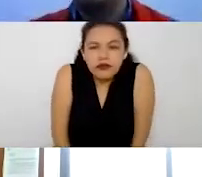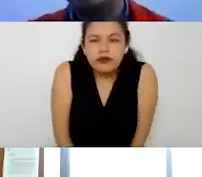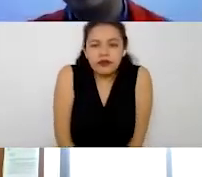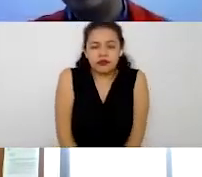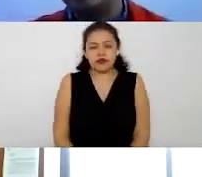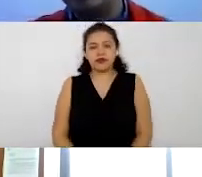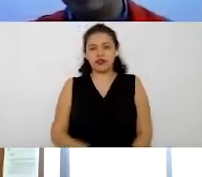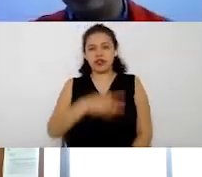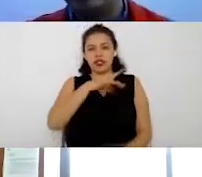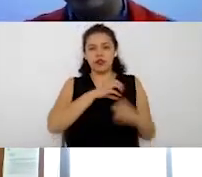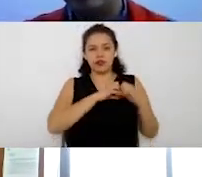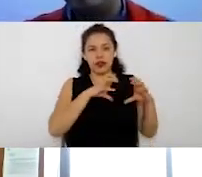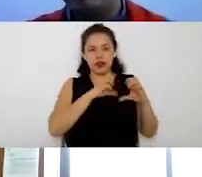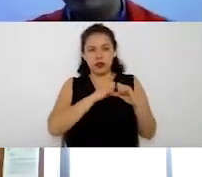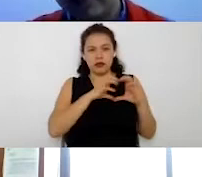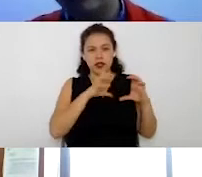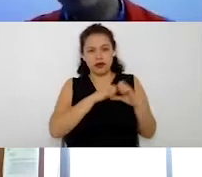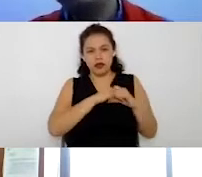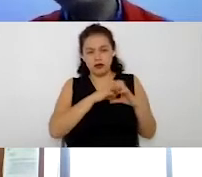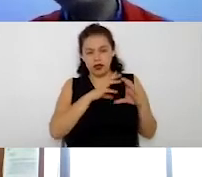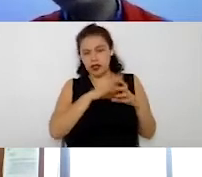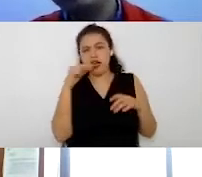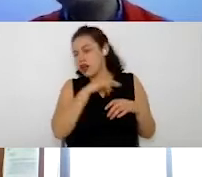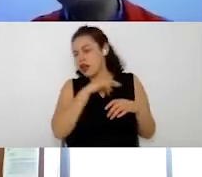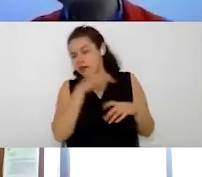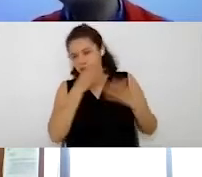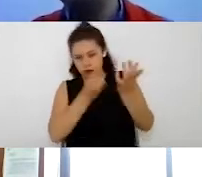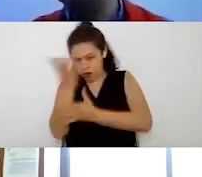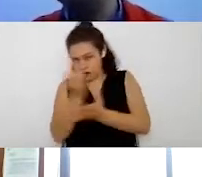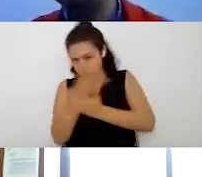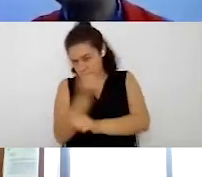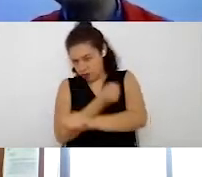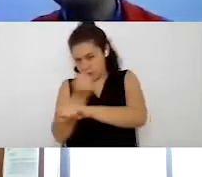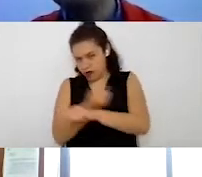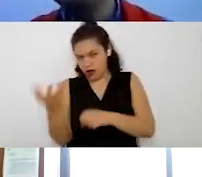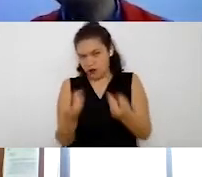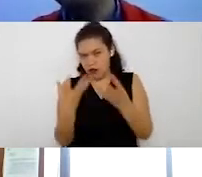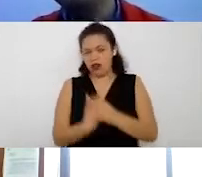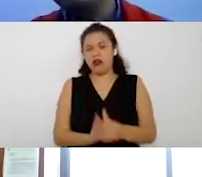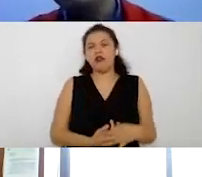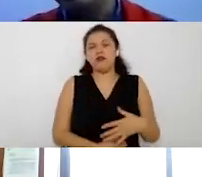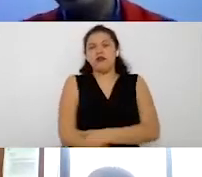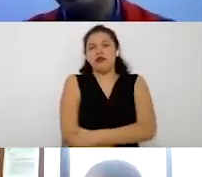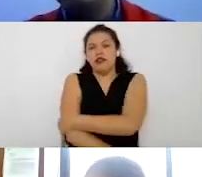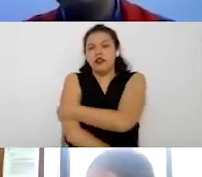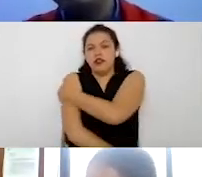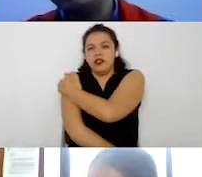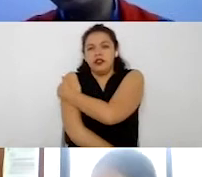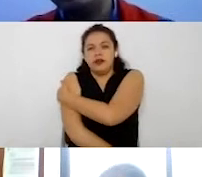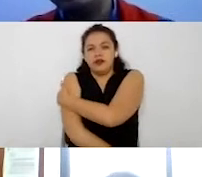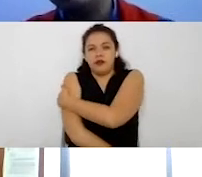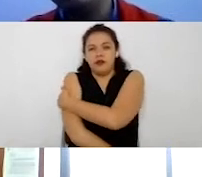Pulsación. la velocidad con la que sale o fluye la sangre. Bien. En